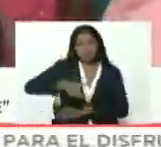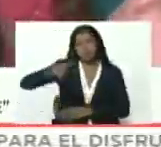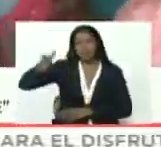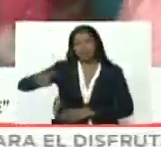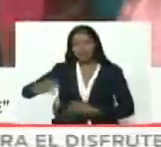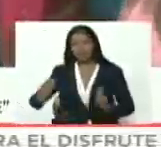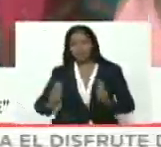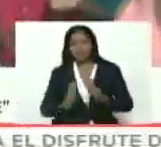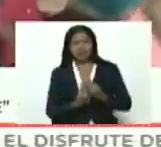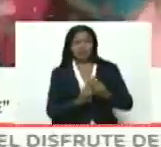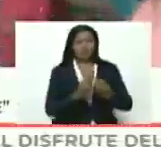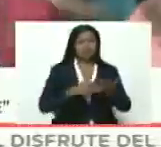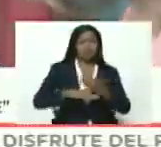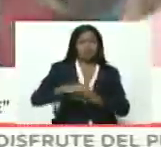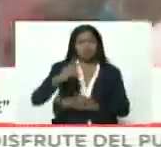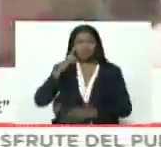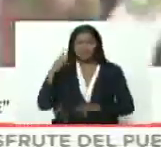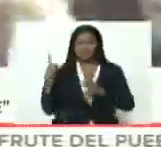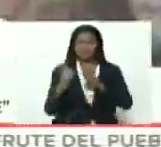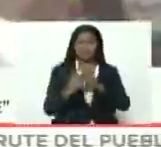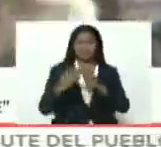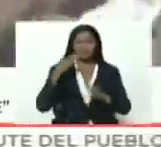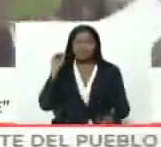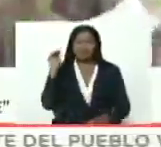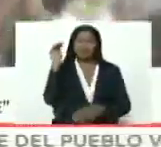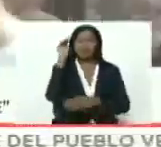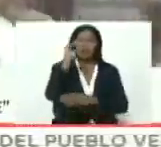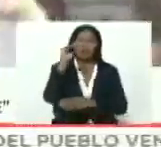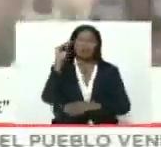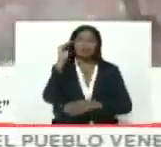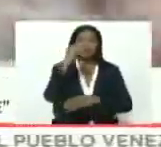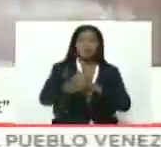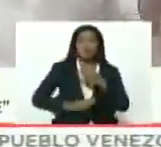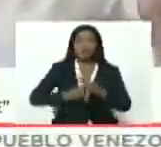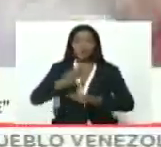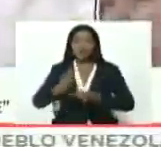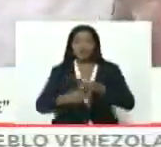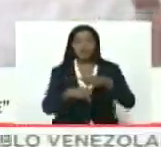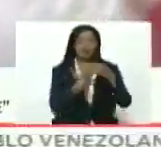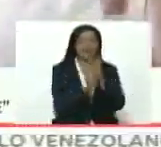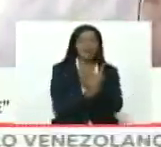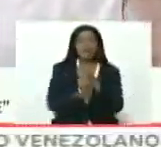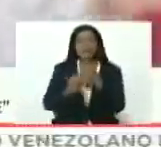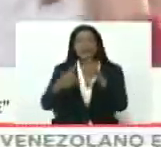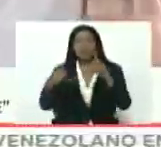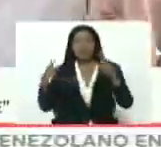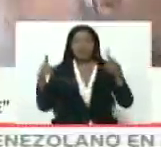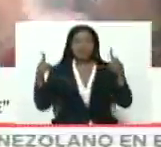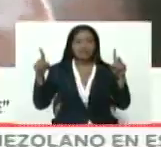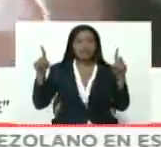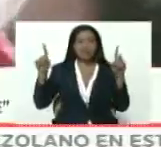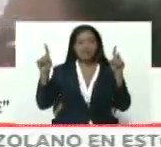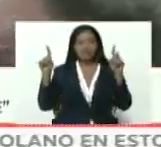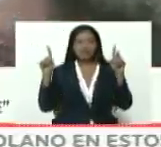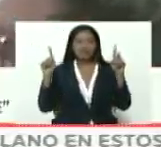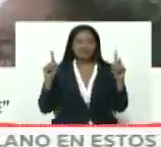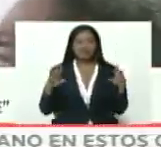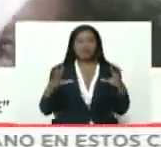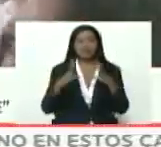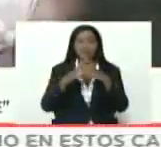mi gente! ¡Vamos de frente! ¡Hacia el futuro hagámoslo